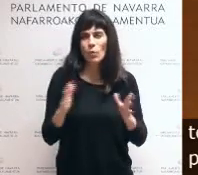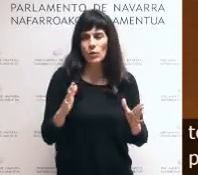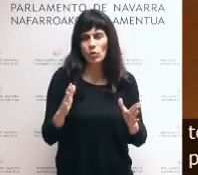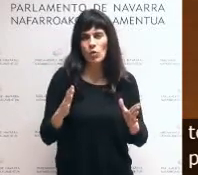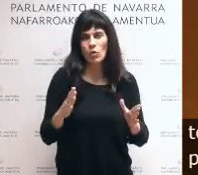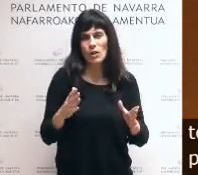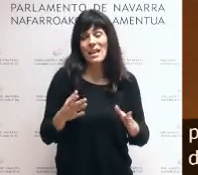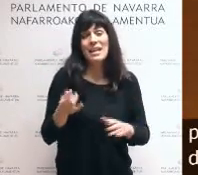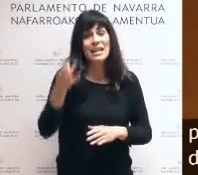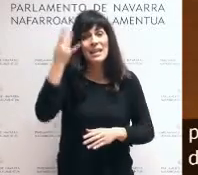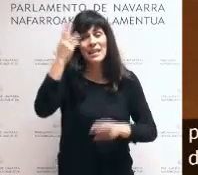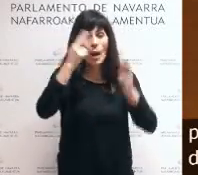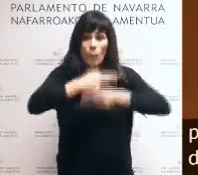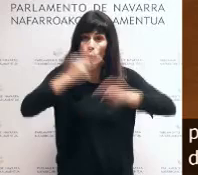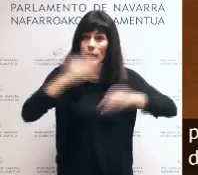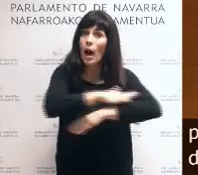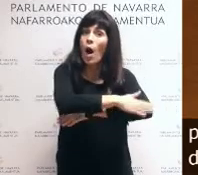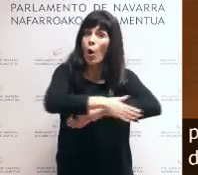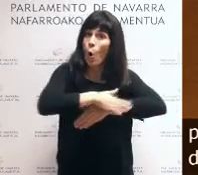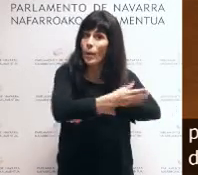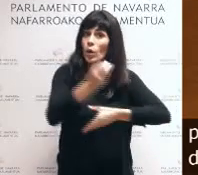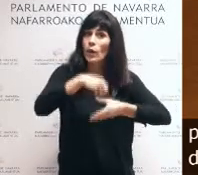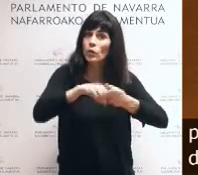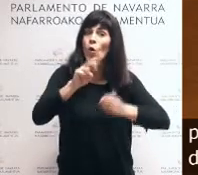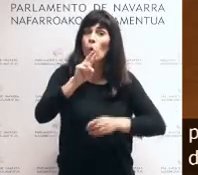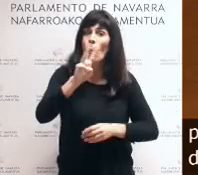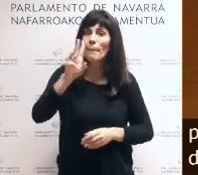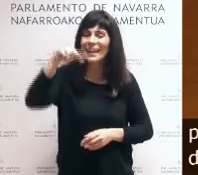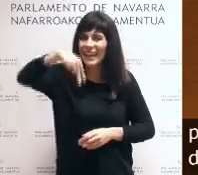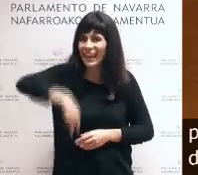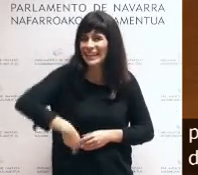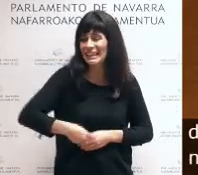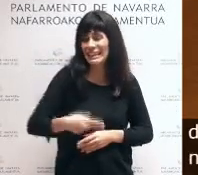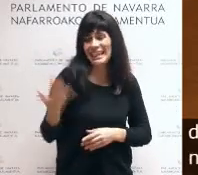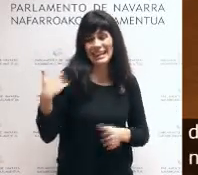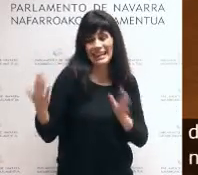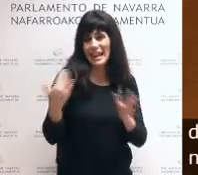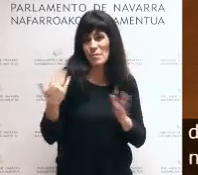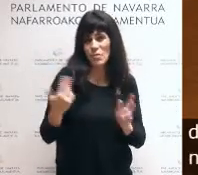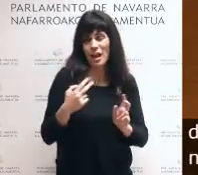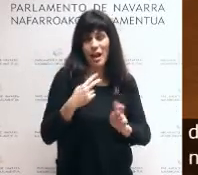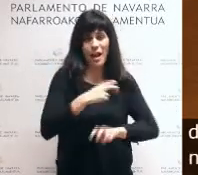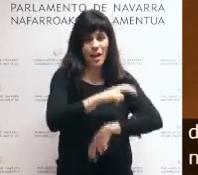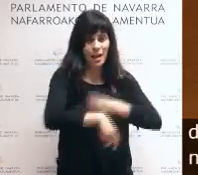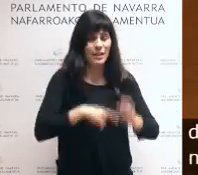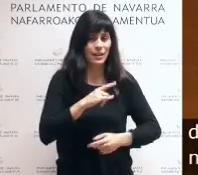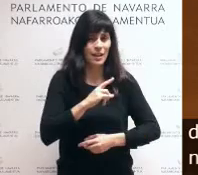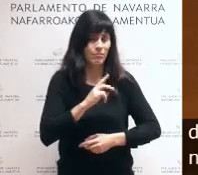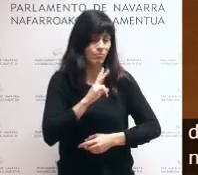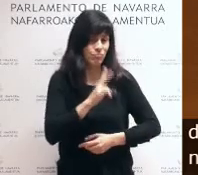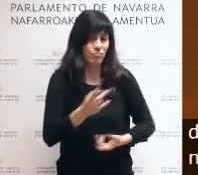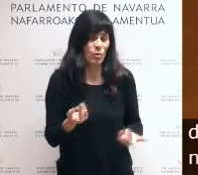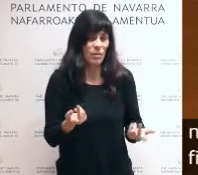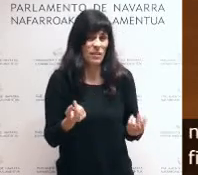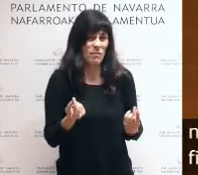iniciativa pública y en un gobierno de UPN, cuando casi nadie le daba importancia a la energía renovable. Todos sabemos, en fin, que la cartera